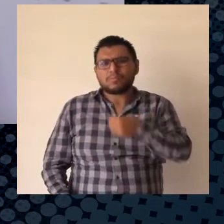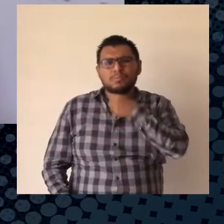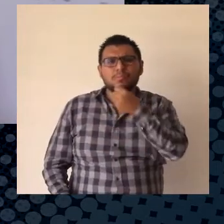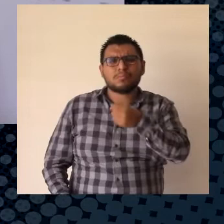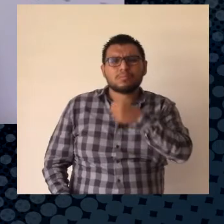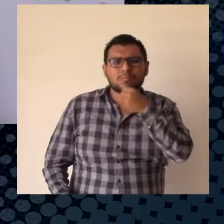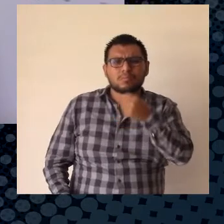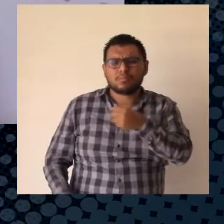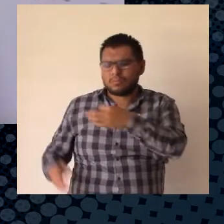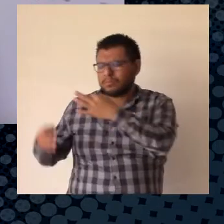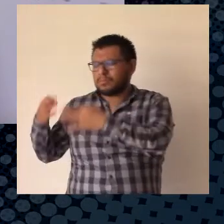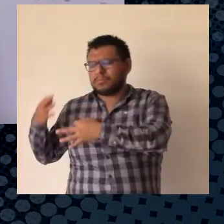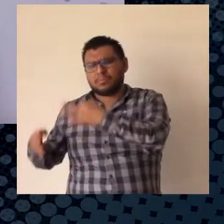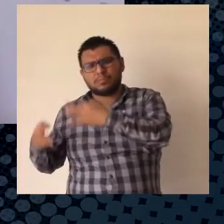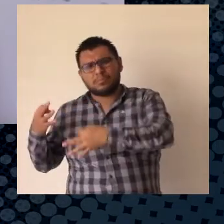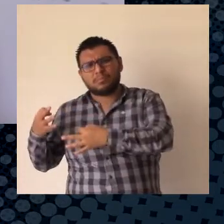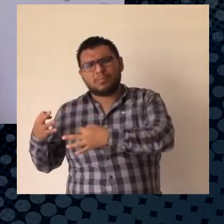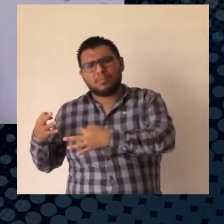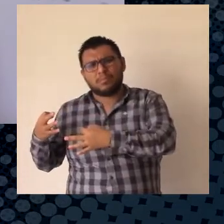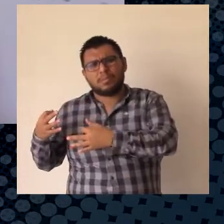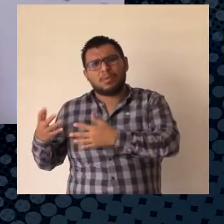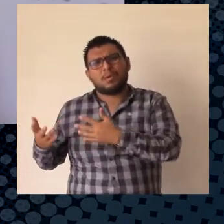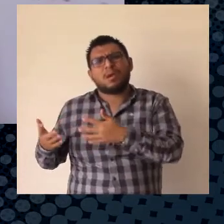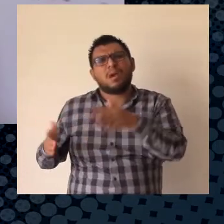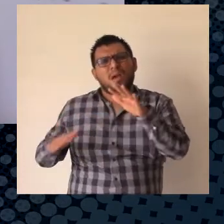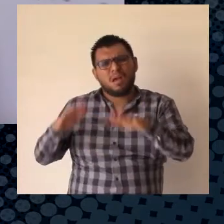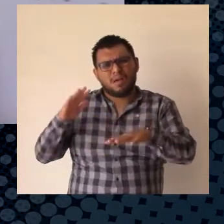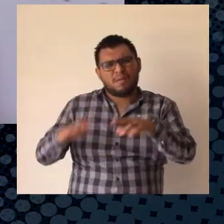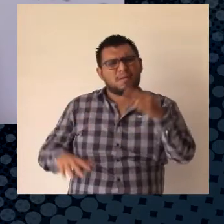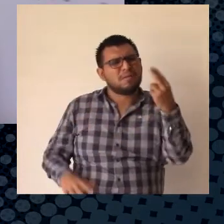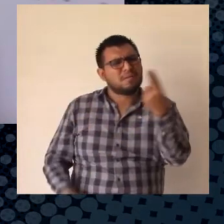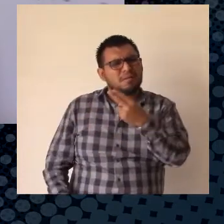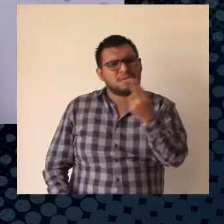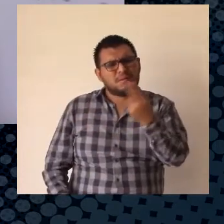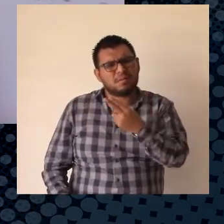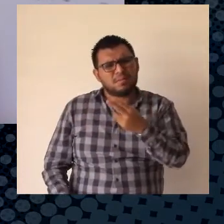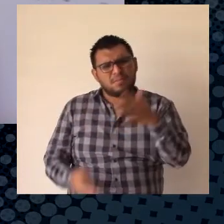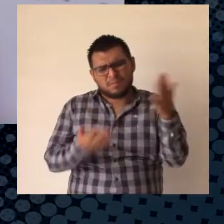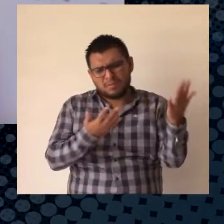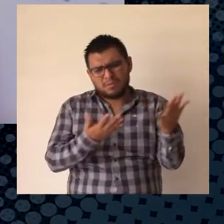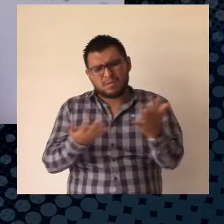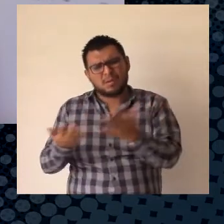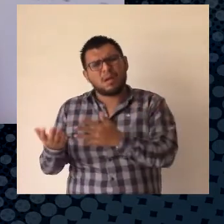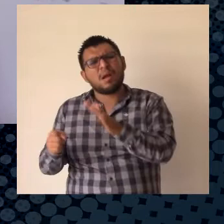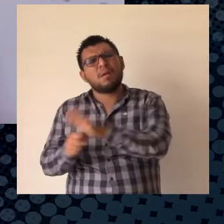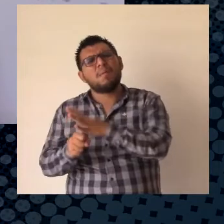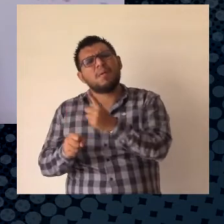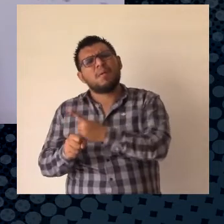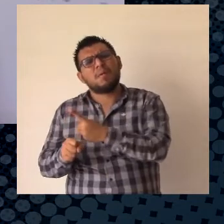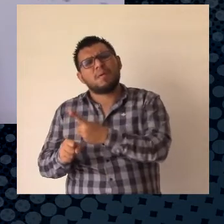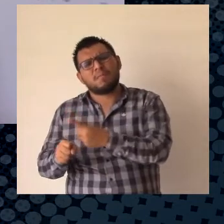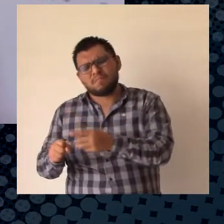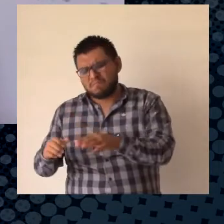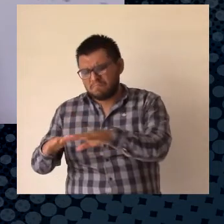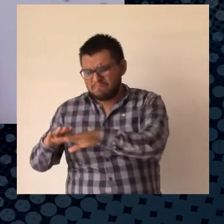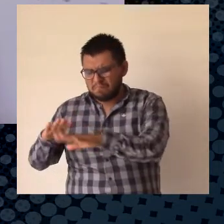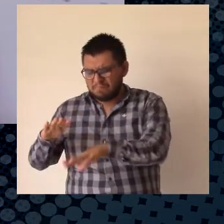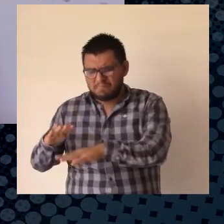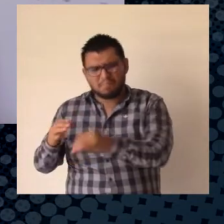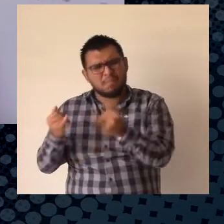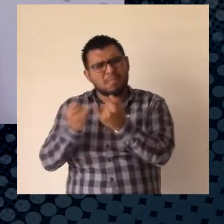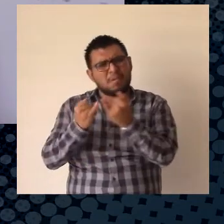juicio, es muy necesario siempre llegar a la raíz. Es como el dinero,